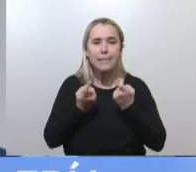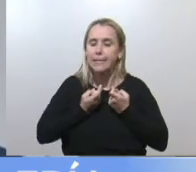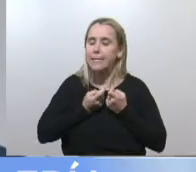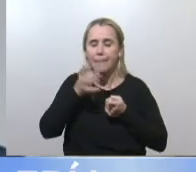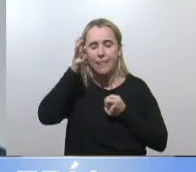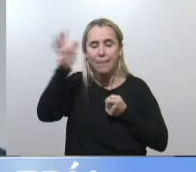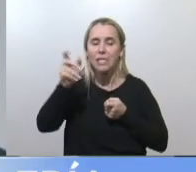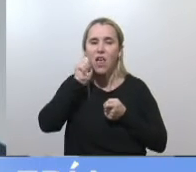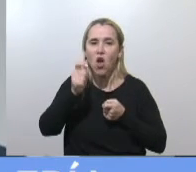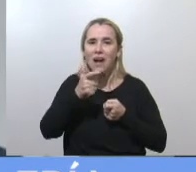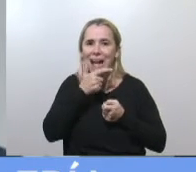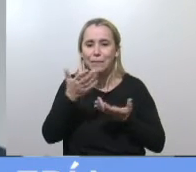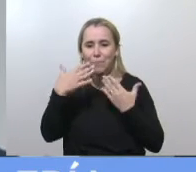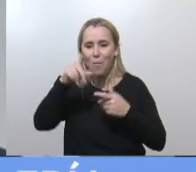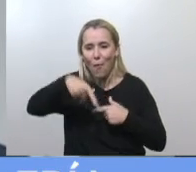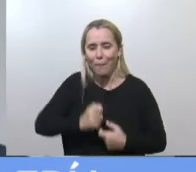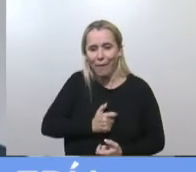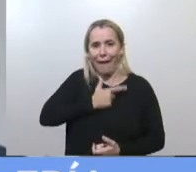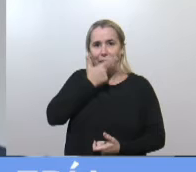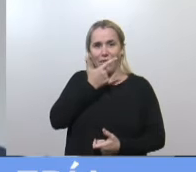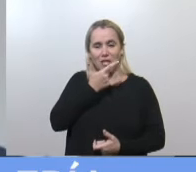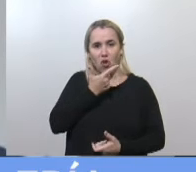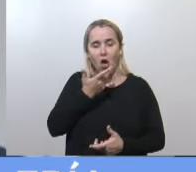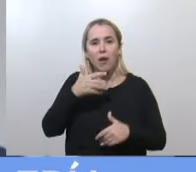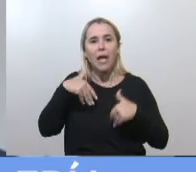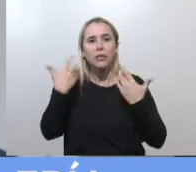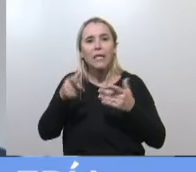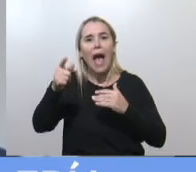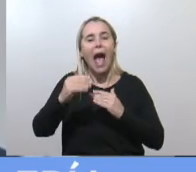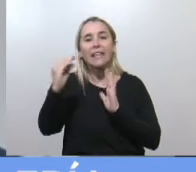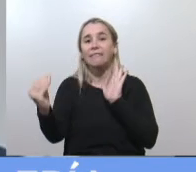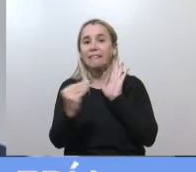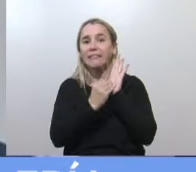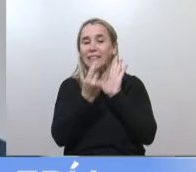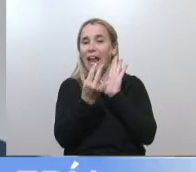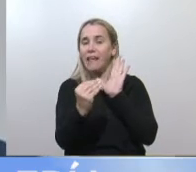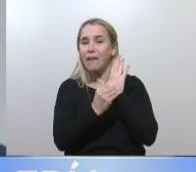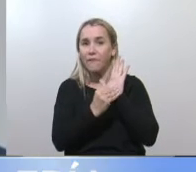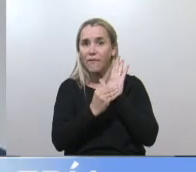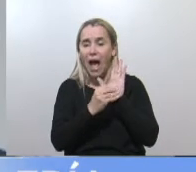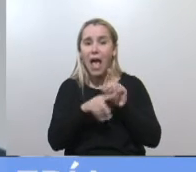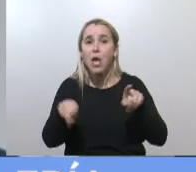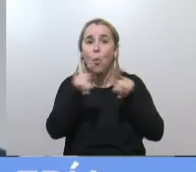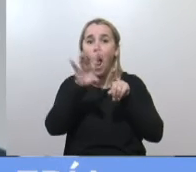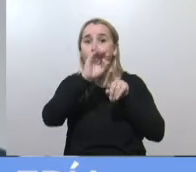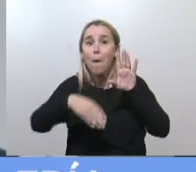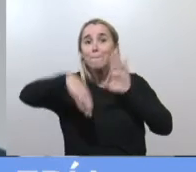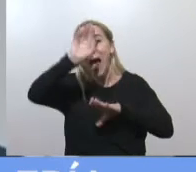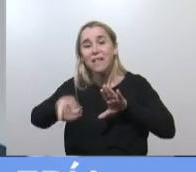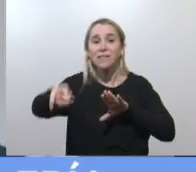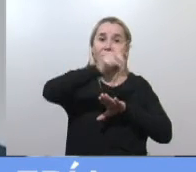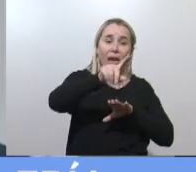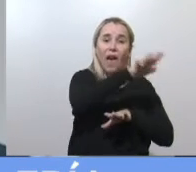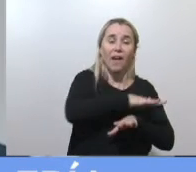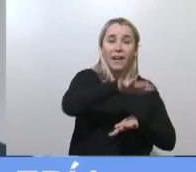del servicio de gas para calefaccionar, poseen un nivel tarifario igual o incluso más elevado que en otras regiones